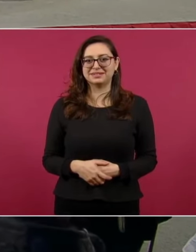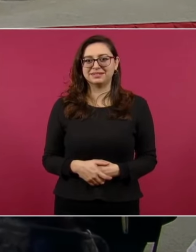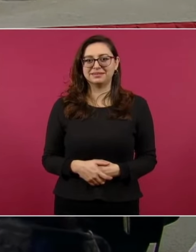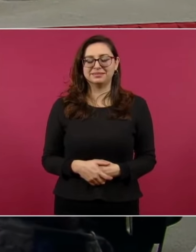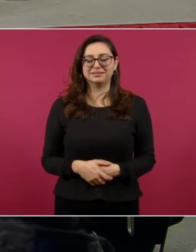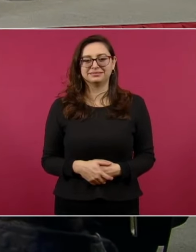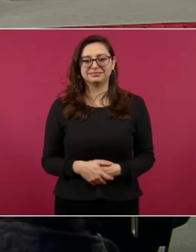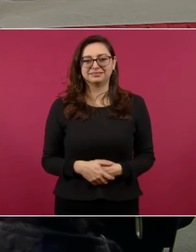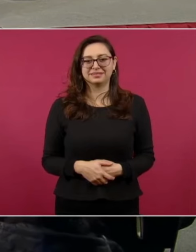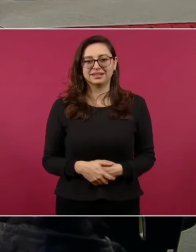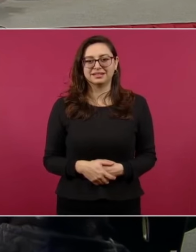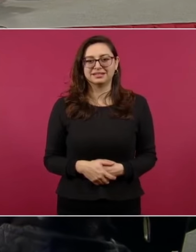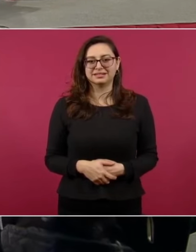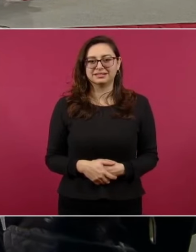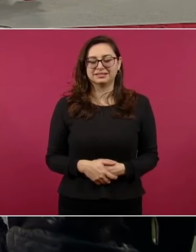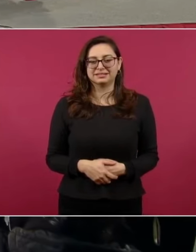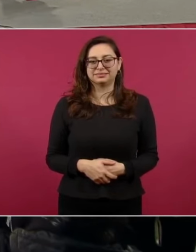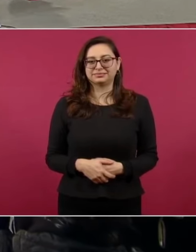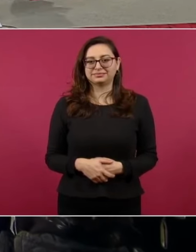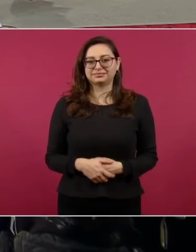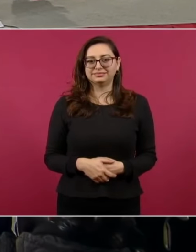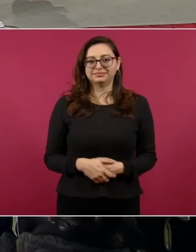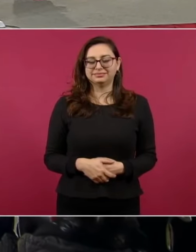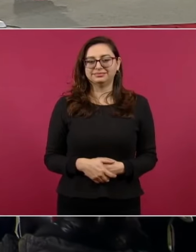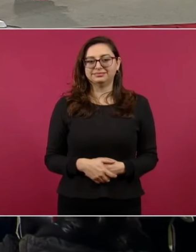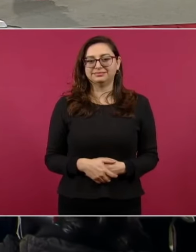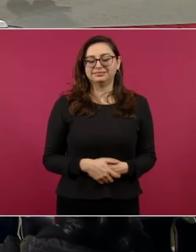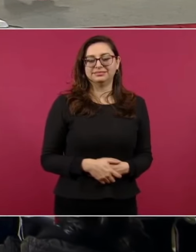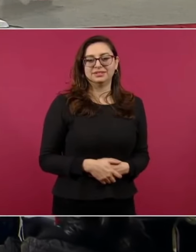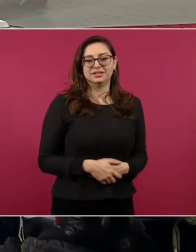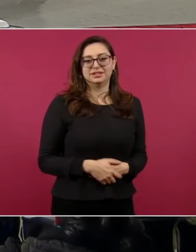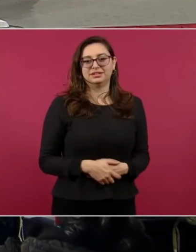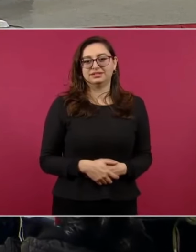izquierda no debe de saber lo derecho.